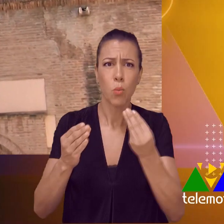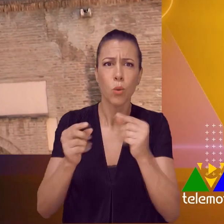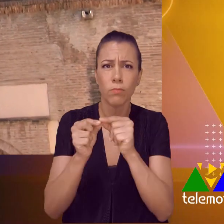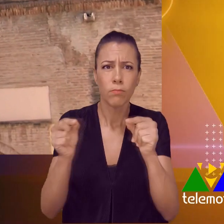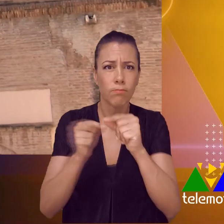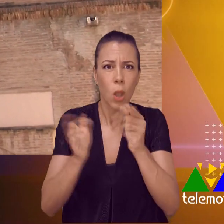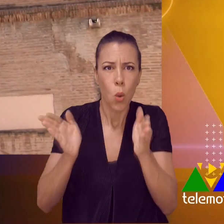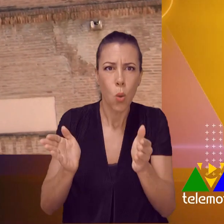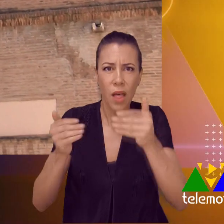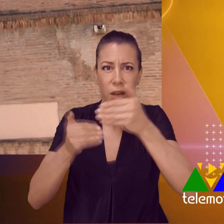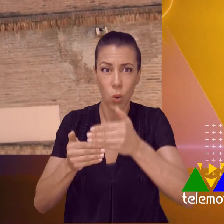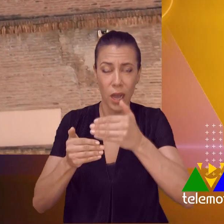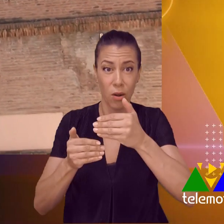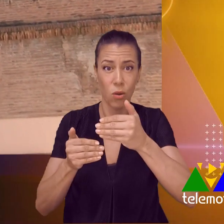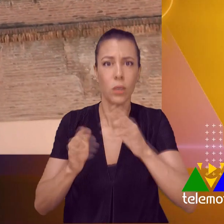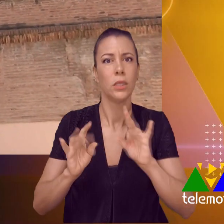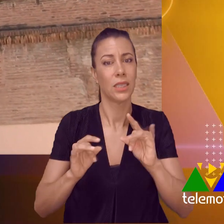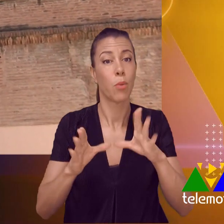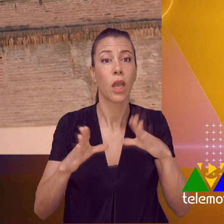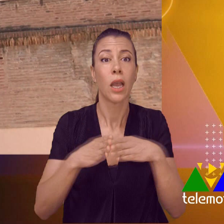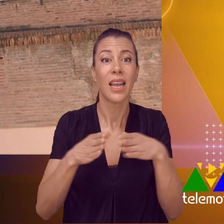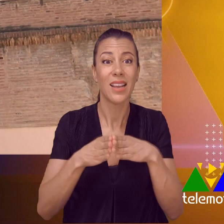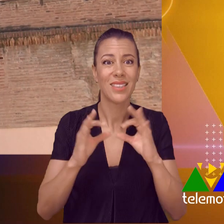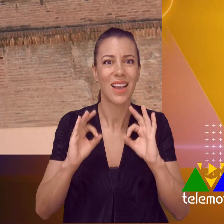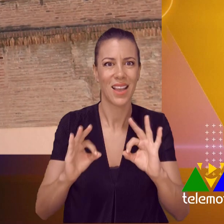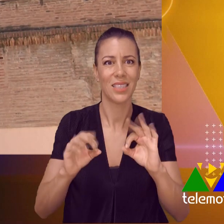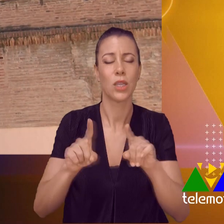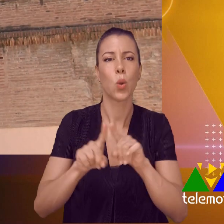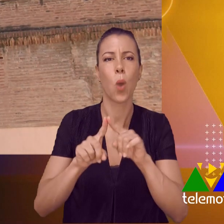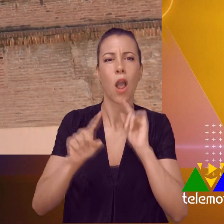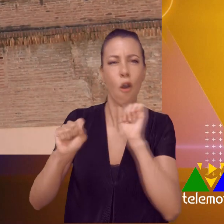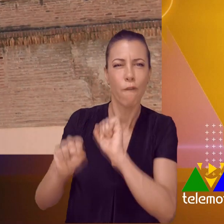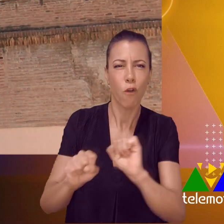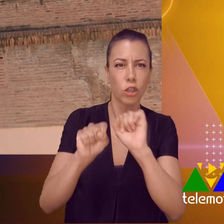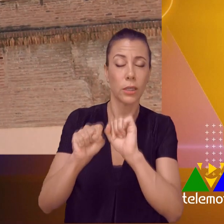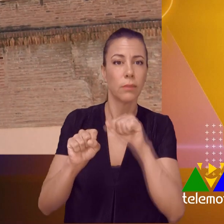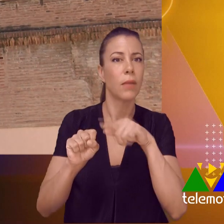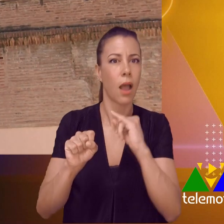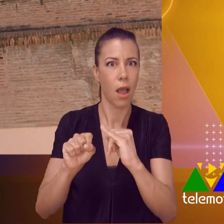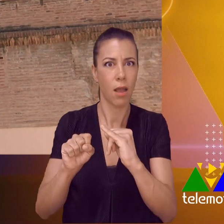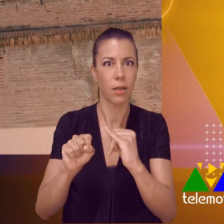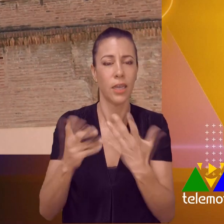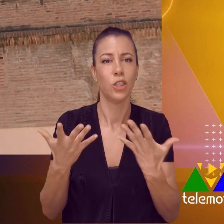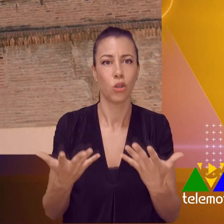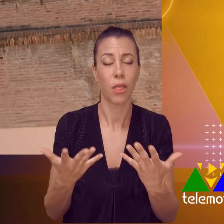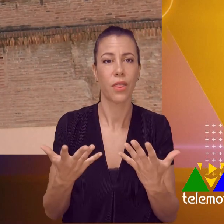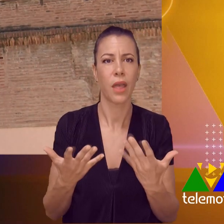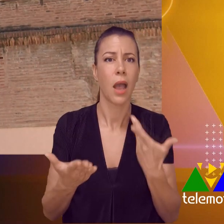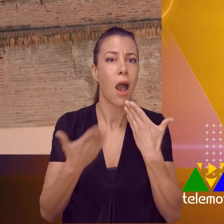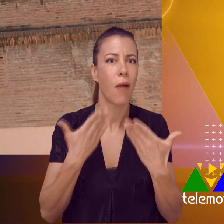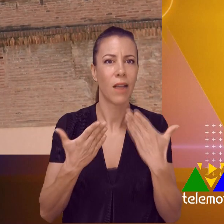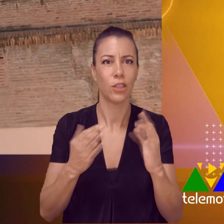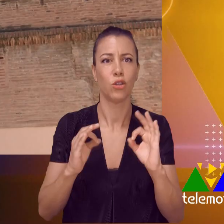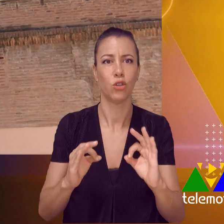también del exterior, ¿no? Es que es una iglesia fortaleza, entonces es muy austera. Estamos hablando de una